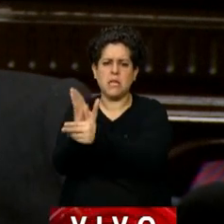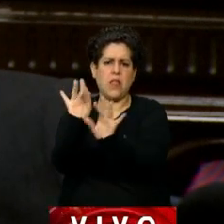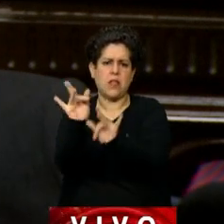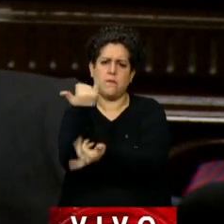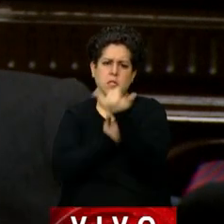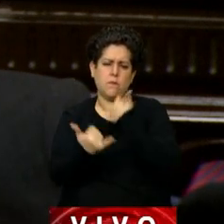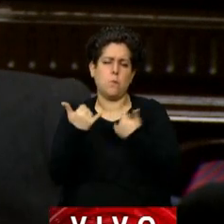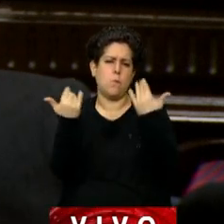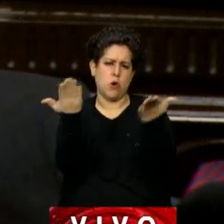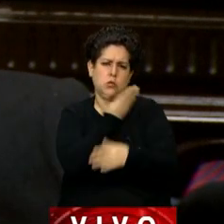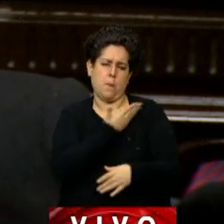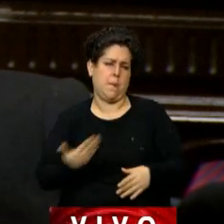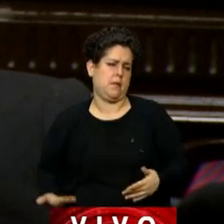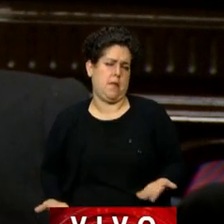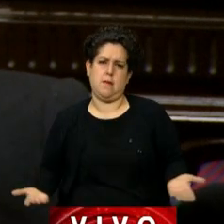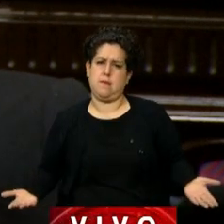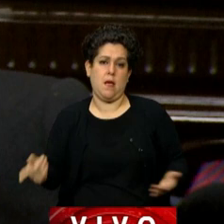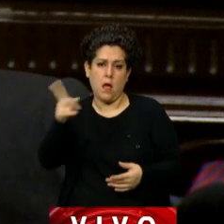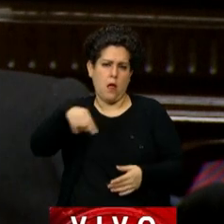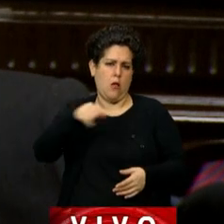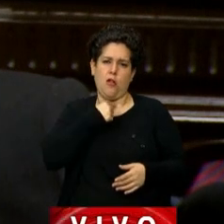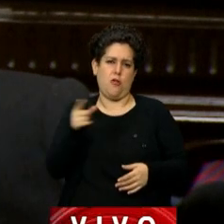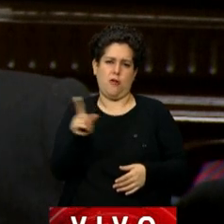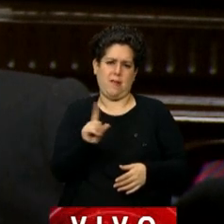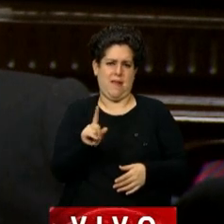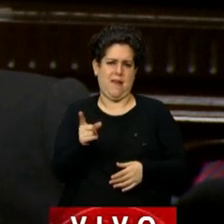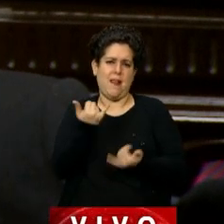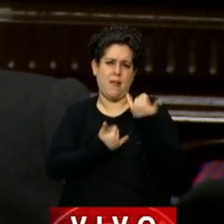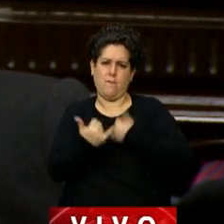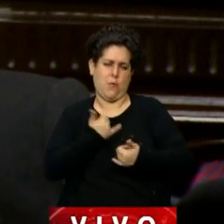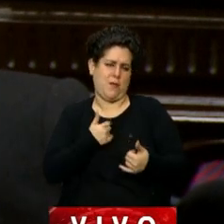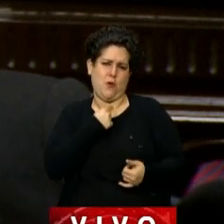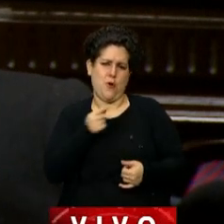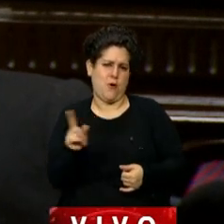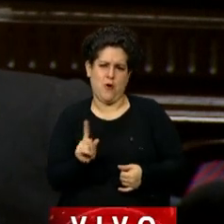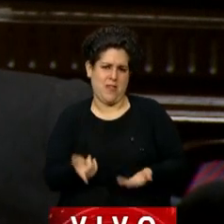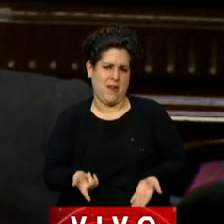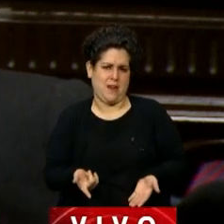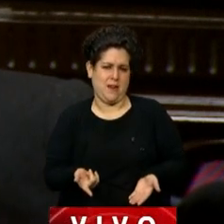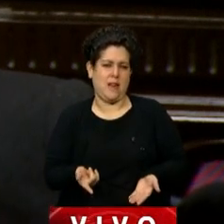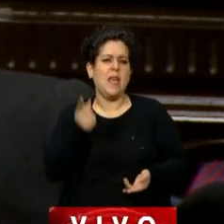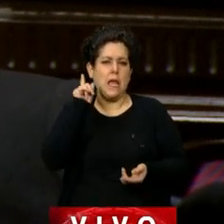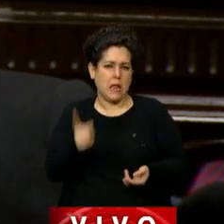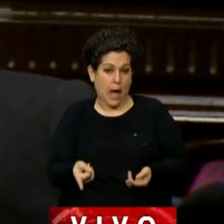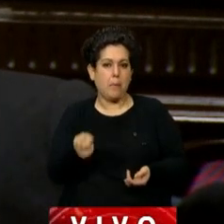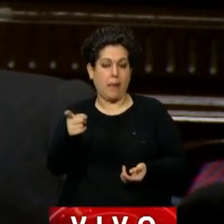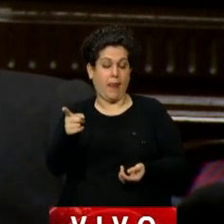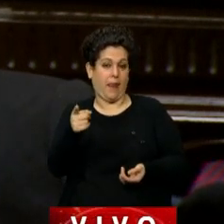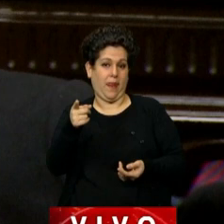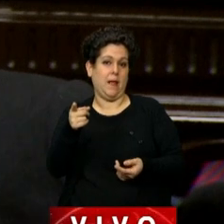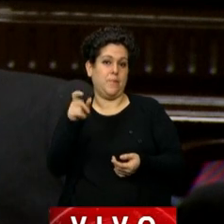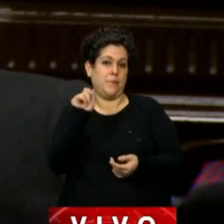Señor presidente, claramente no han querido dar la información y han ninguneado en la